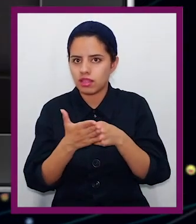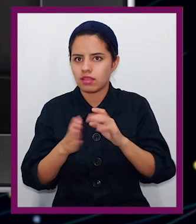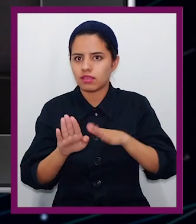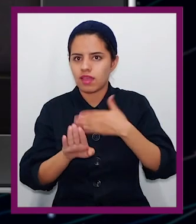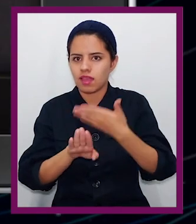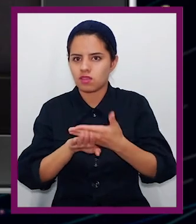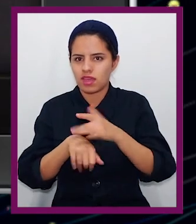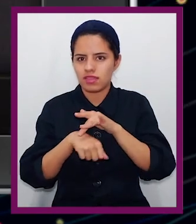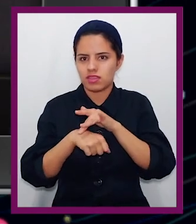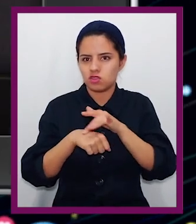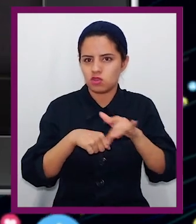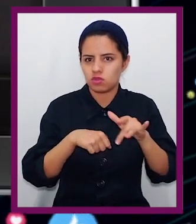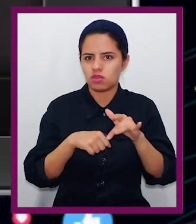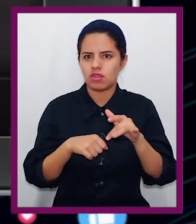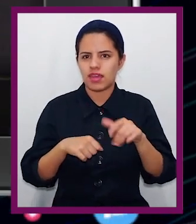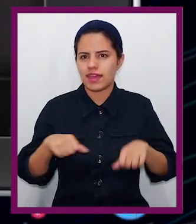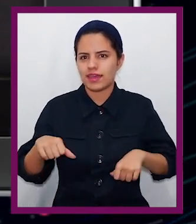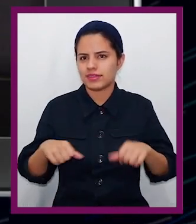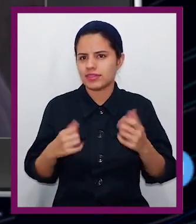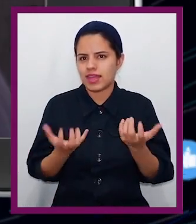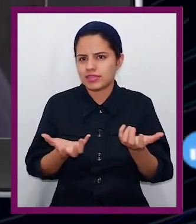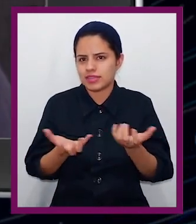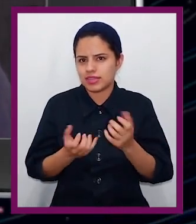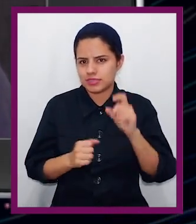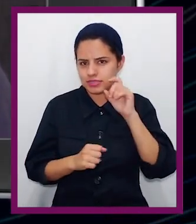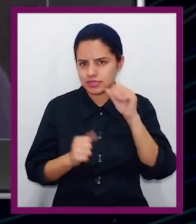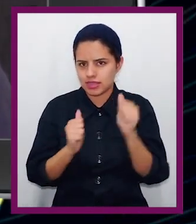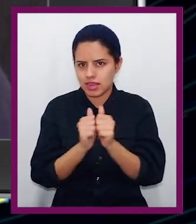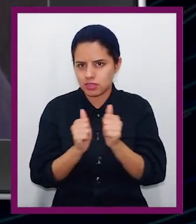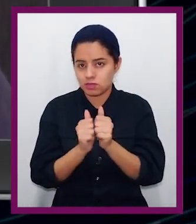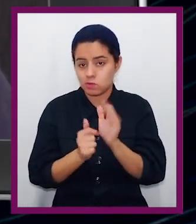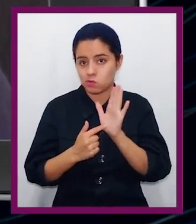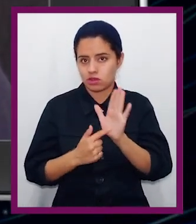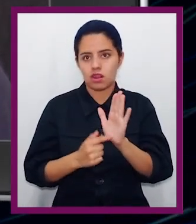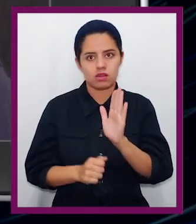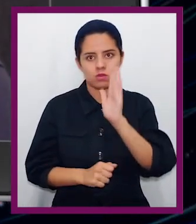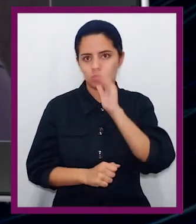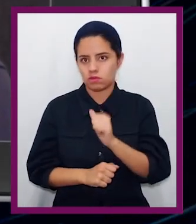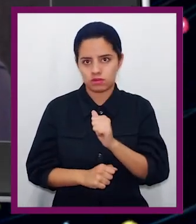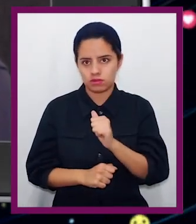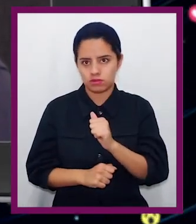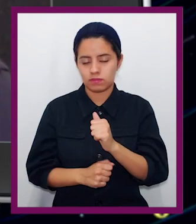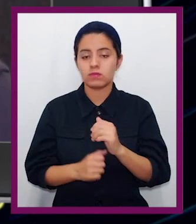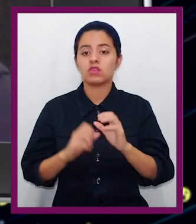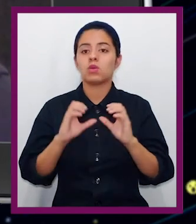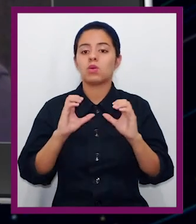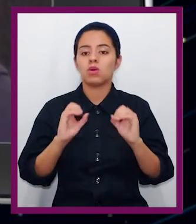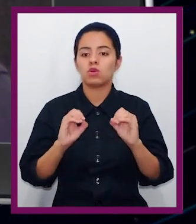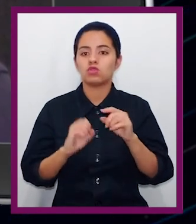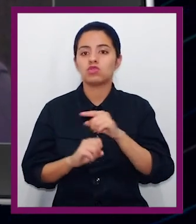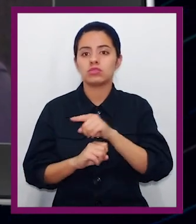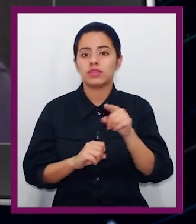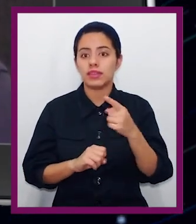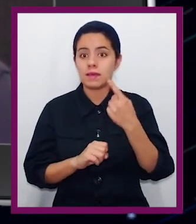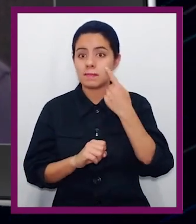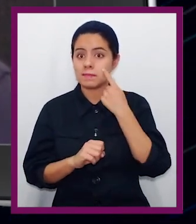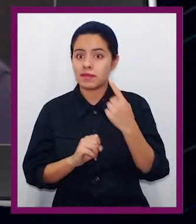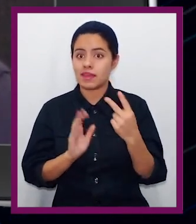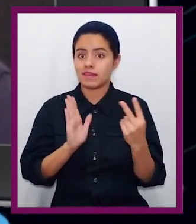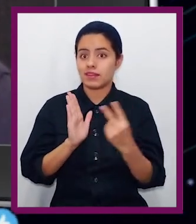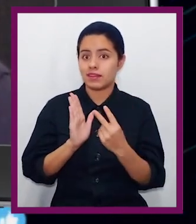acoso, desnudos y actividades sexuales. No se permite publicar instrucciones sobre cómo aumentar